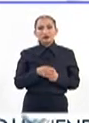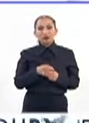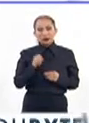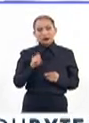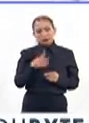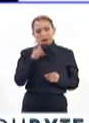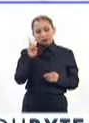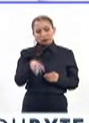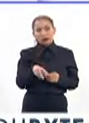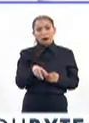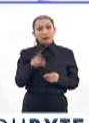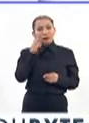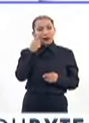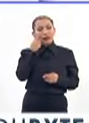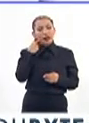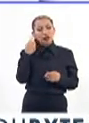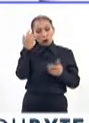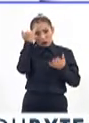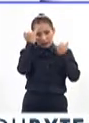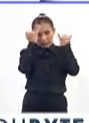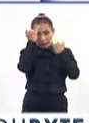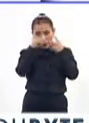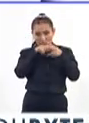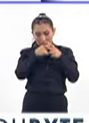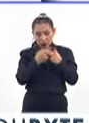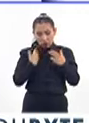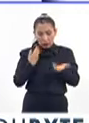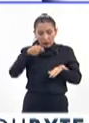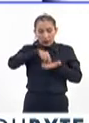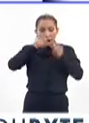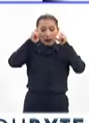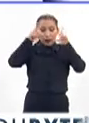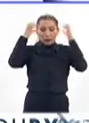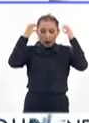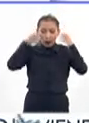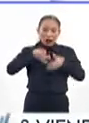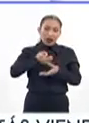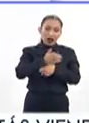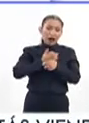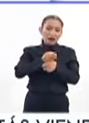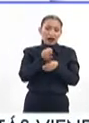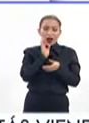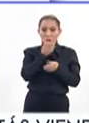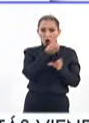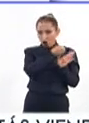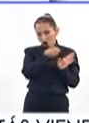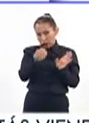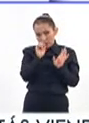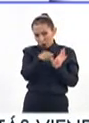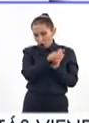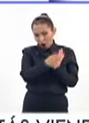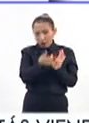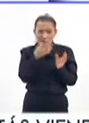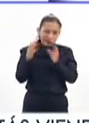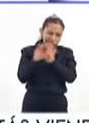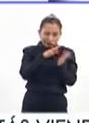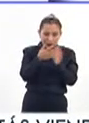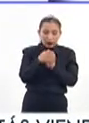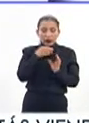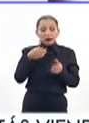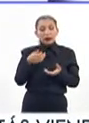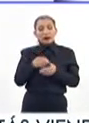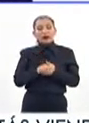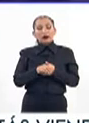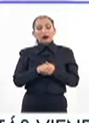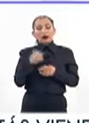no? Sí. Pues mira, el proceso creativo es, me levanto, me baño, tomo café, no en ese orden propiamente, y en